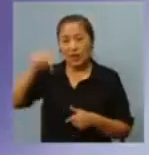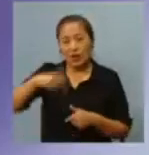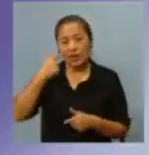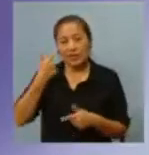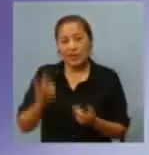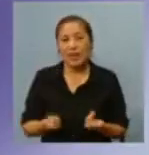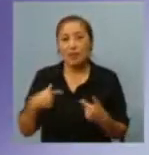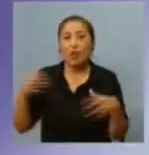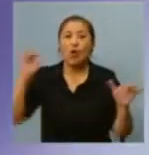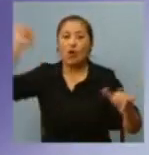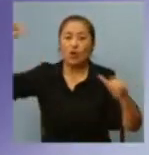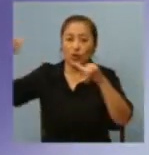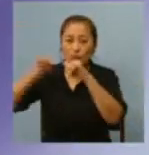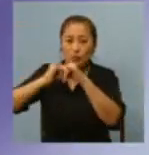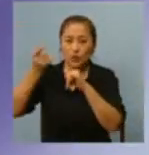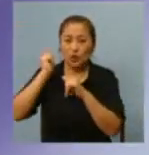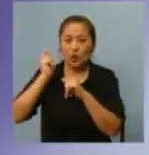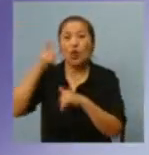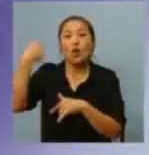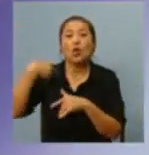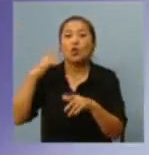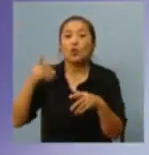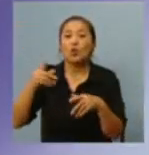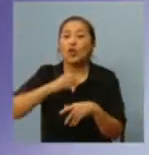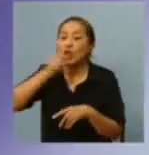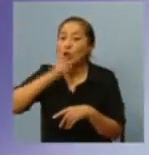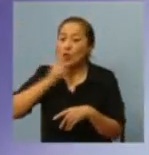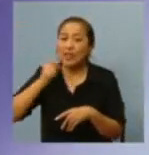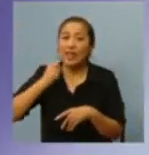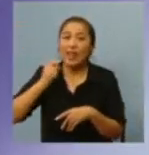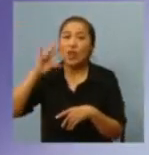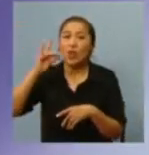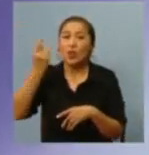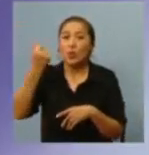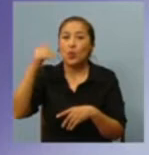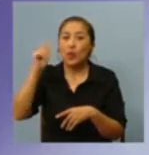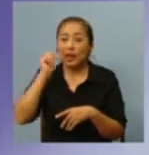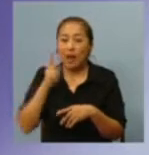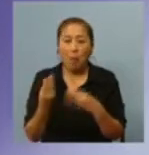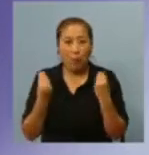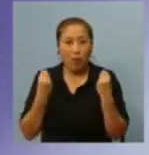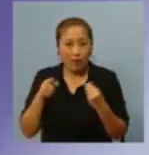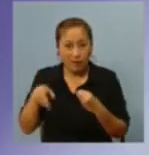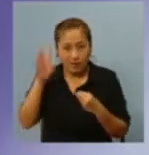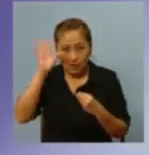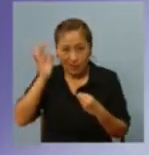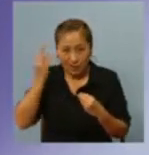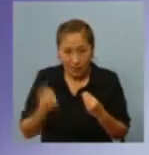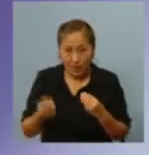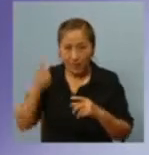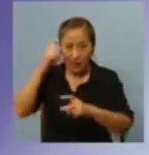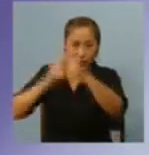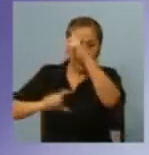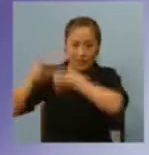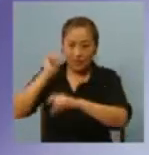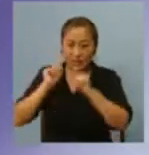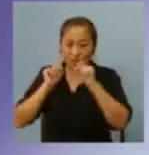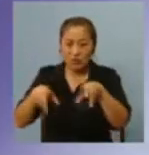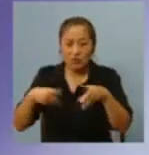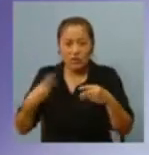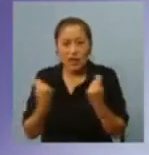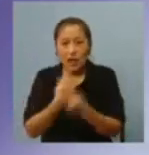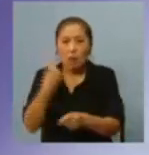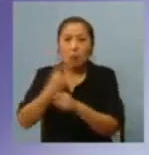estamos ahora comunicados con uno de los conductores, Emiliano Durán, para saber cuál fue su experiencia en este,